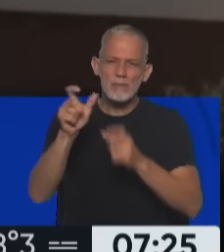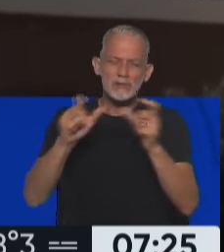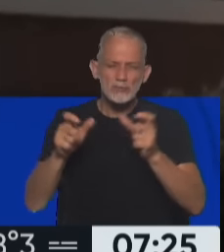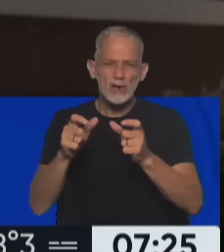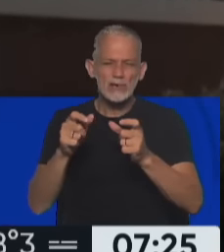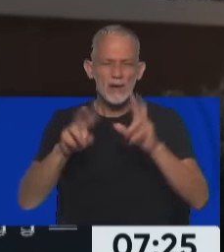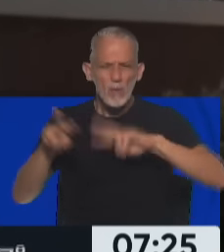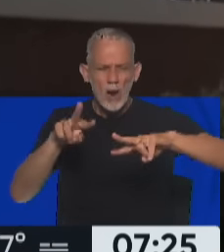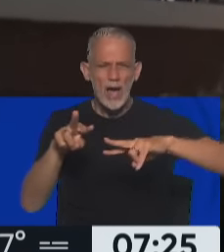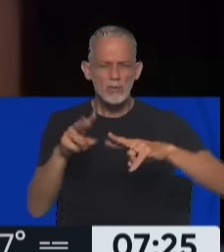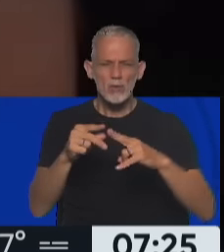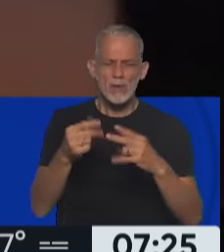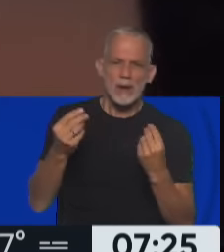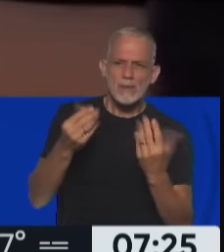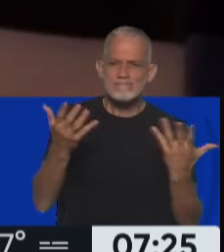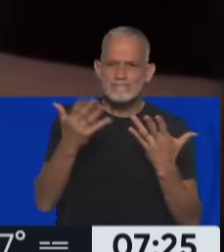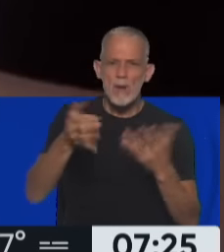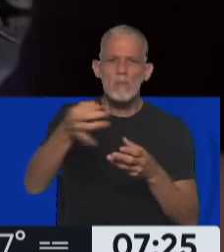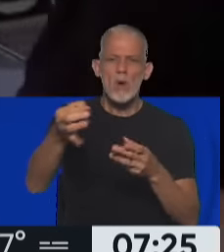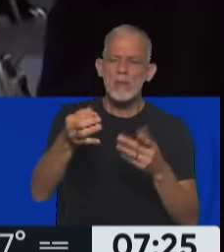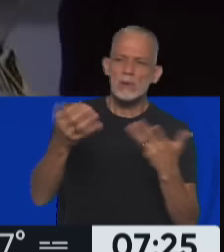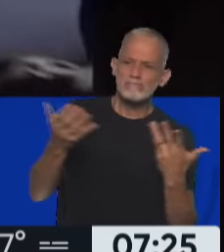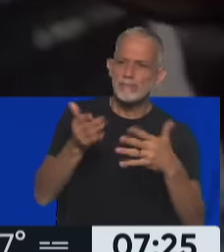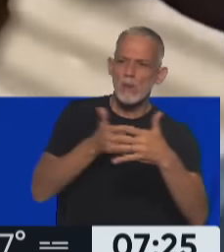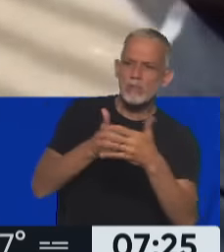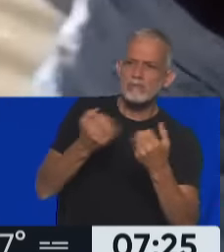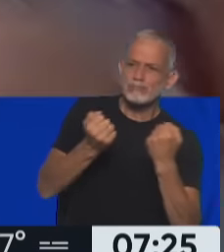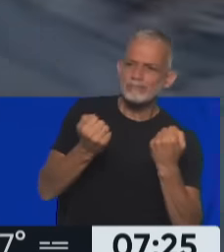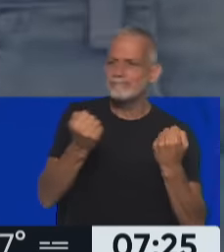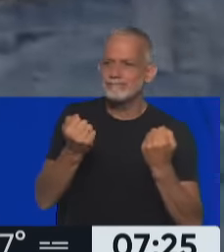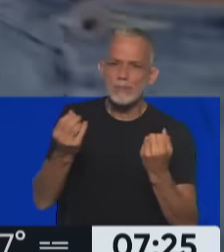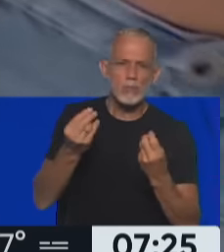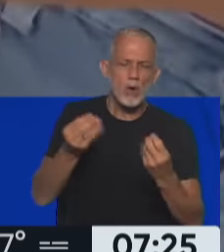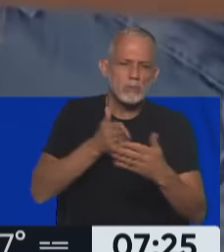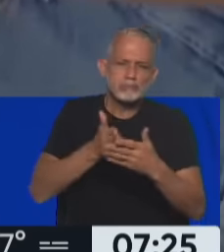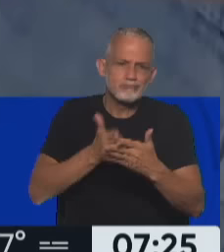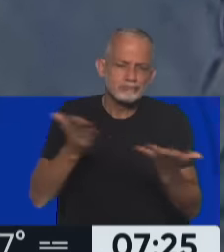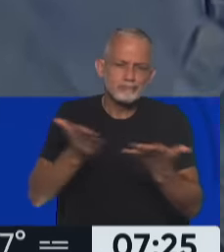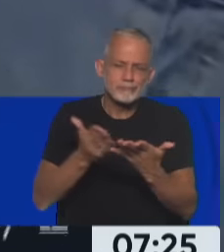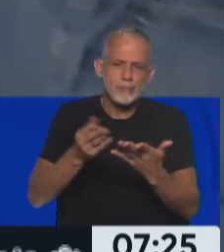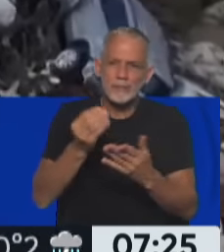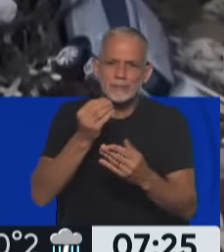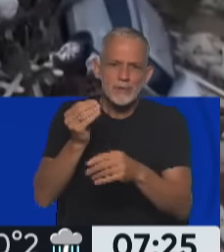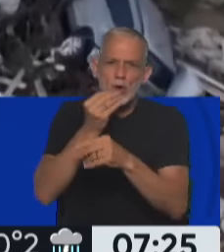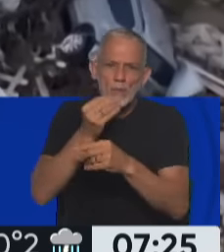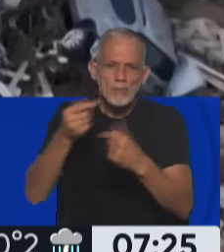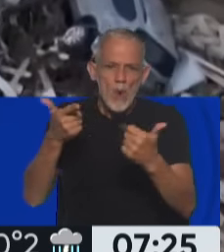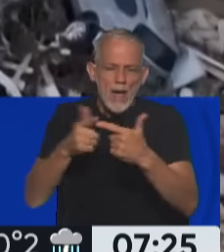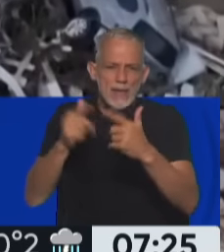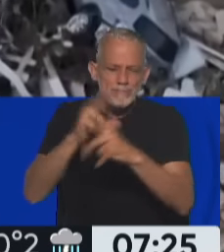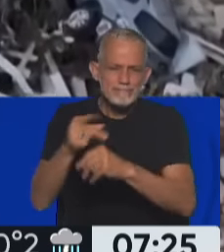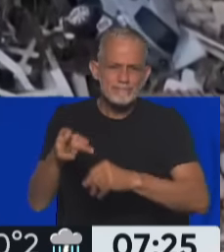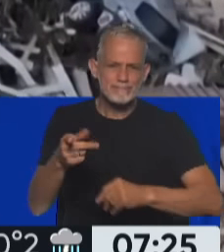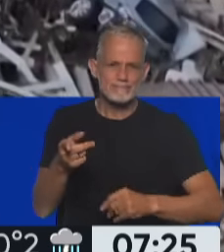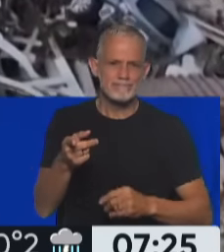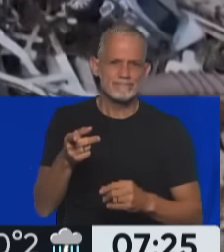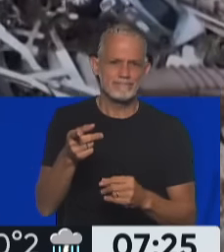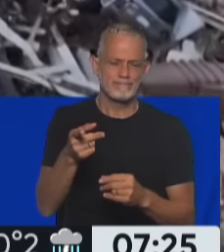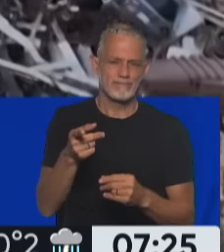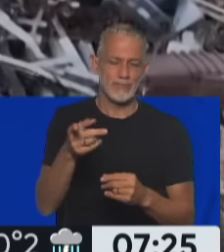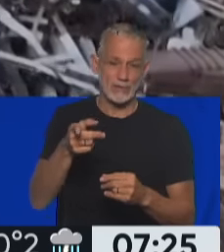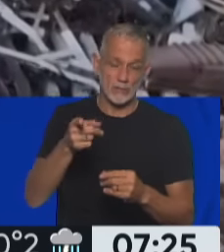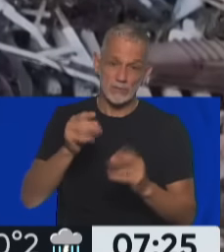muy difícil pasar hacia los pueblos para básicamente ayudar toda la gente, tienen pocos suministros por el mismo motivo. Está